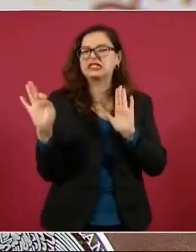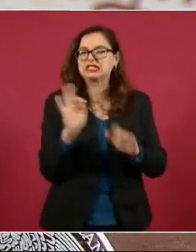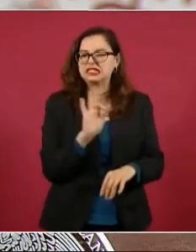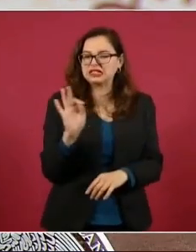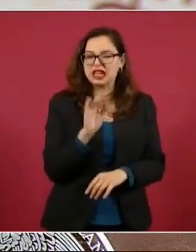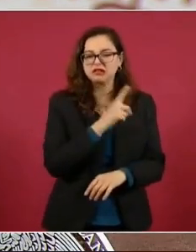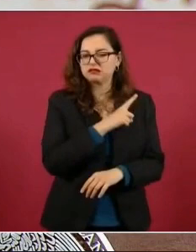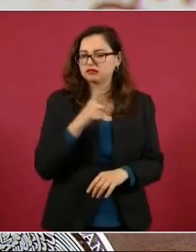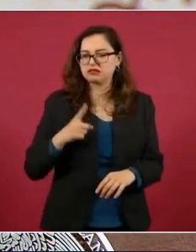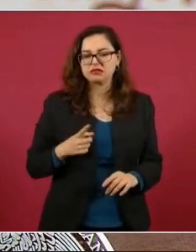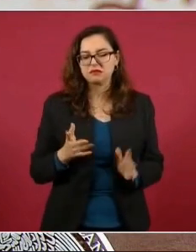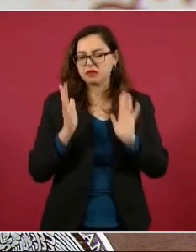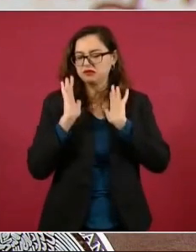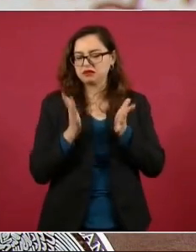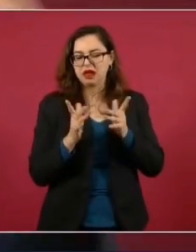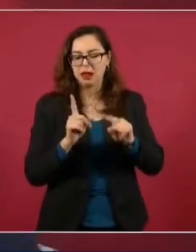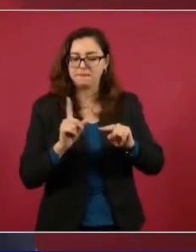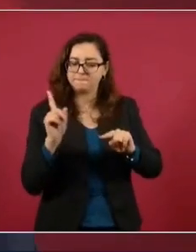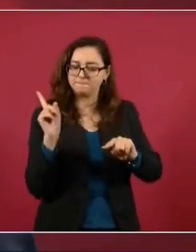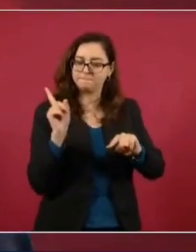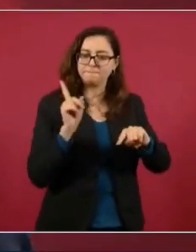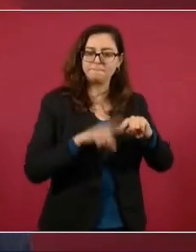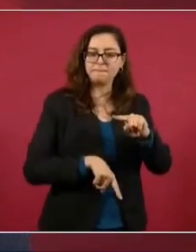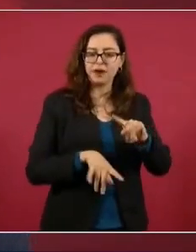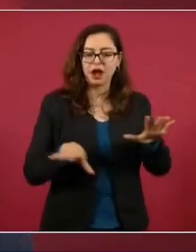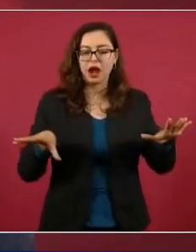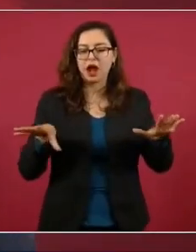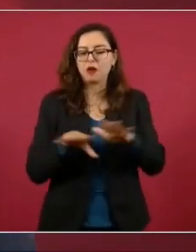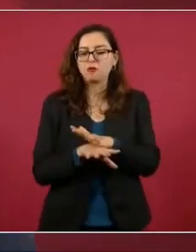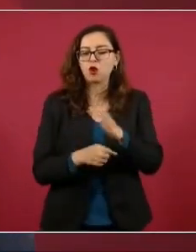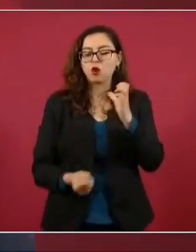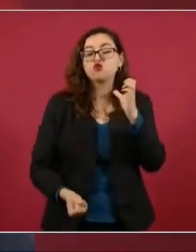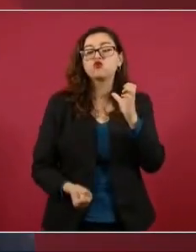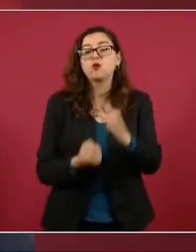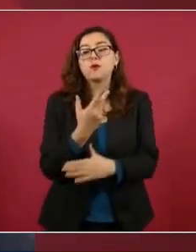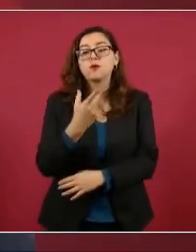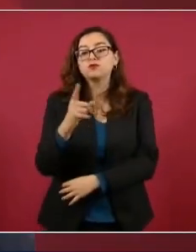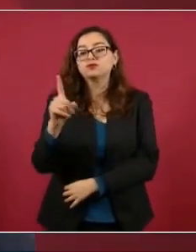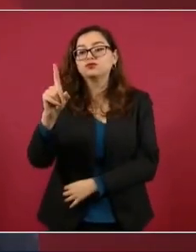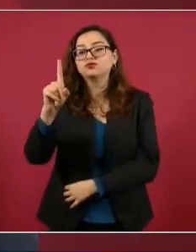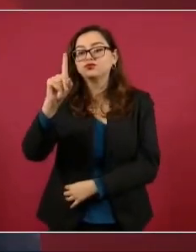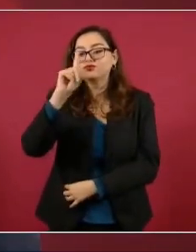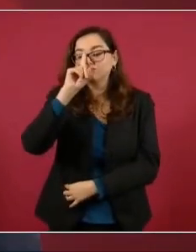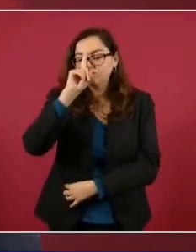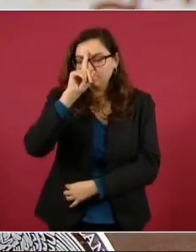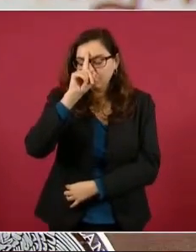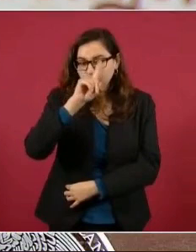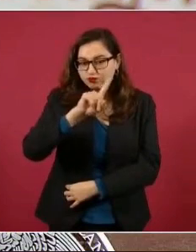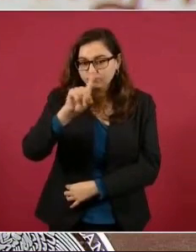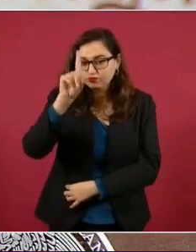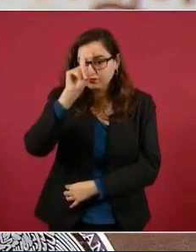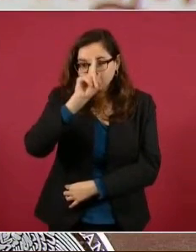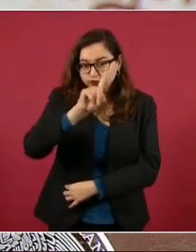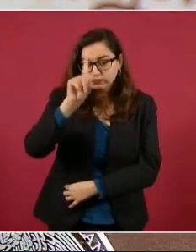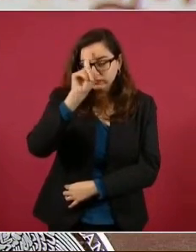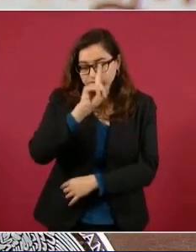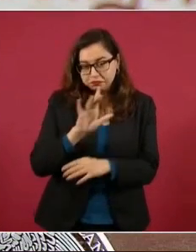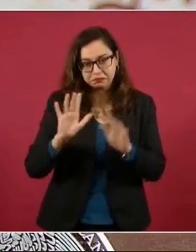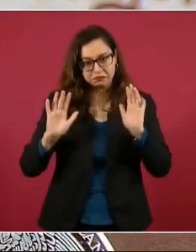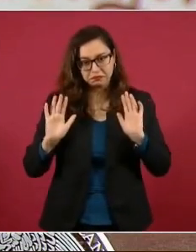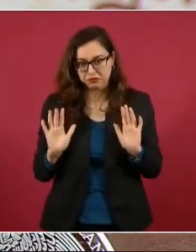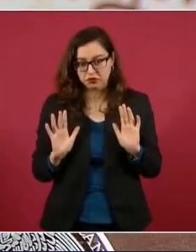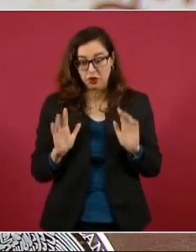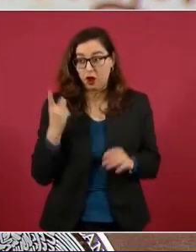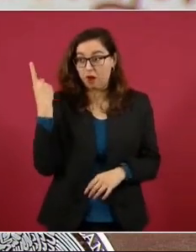abrogado, eliminado y sustituido por una serie de recomendaciones que solo tendrán ese carácter de